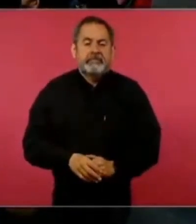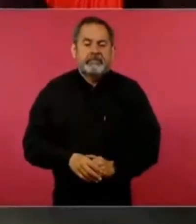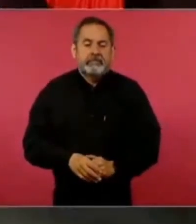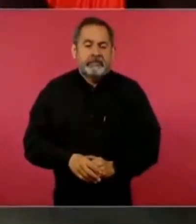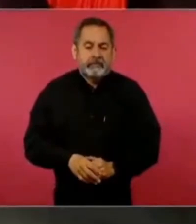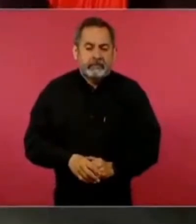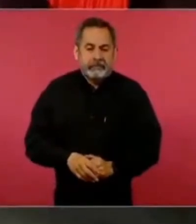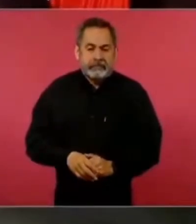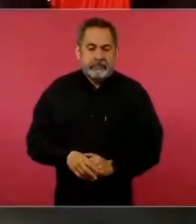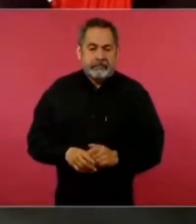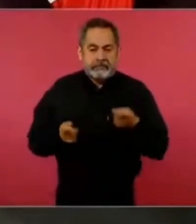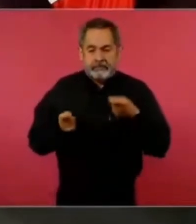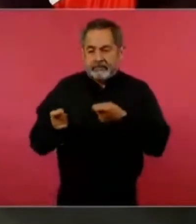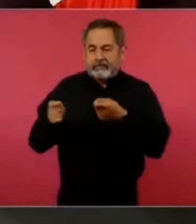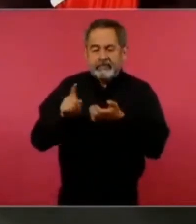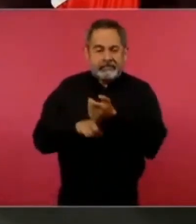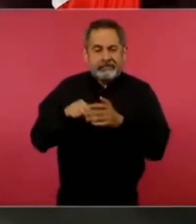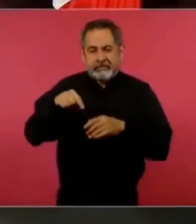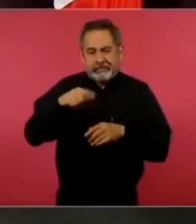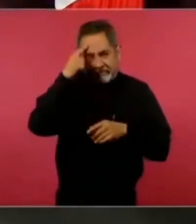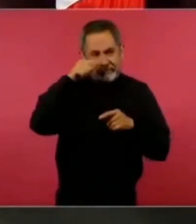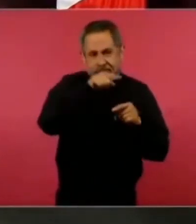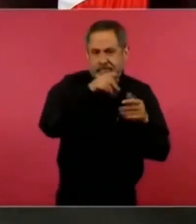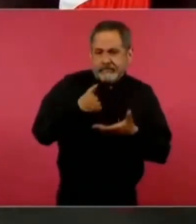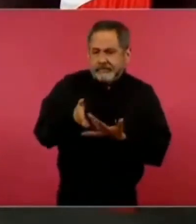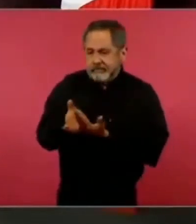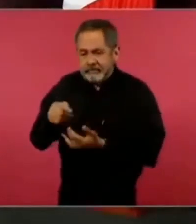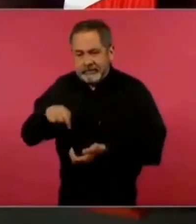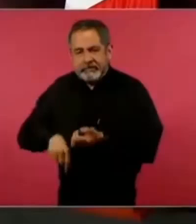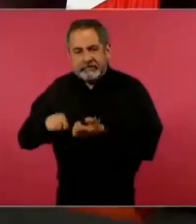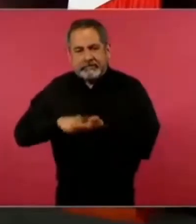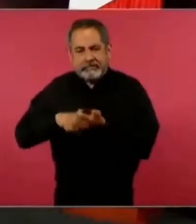para llevar a cabo sus operaciones en México.